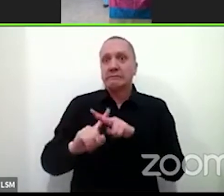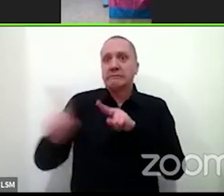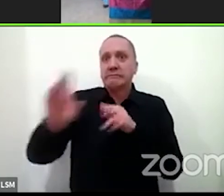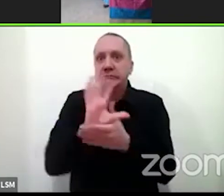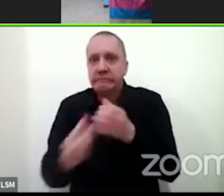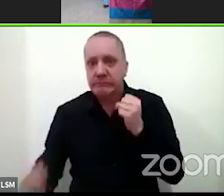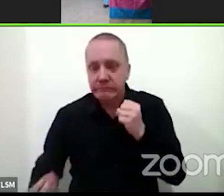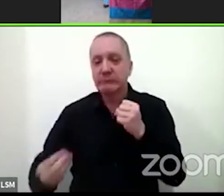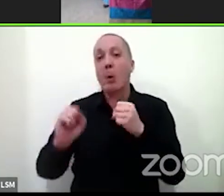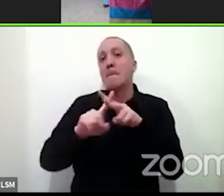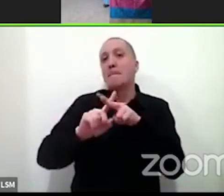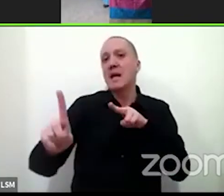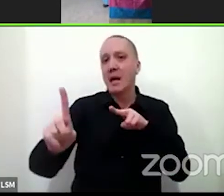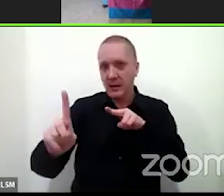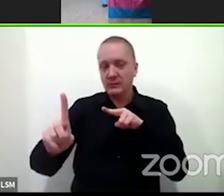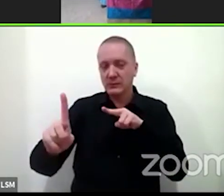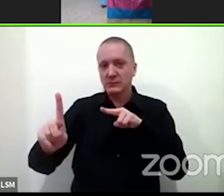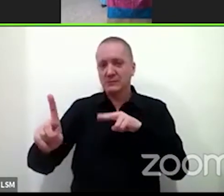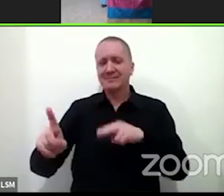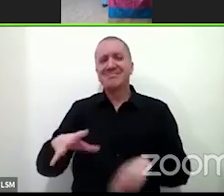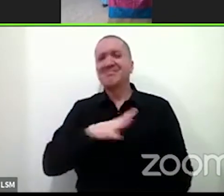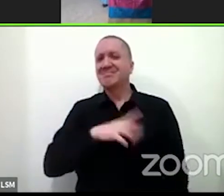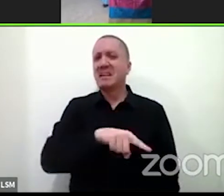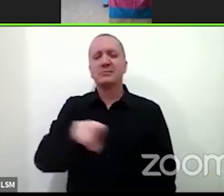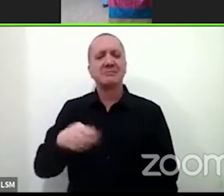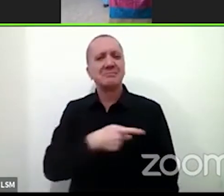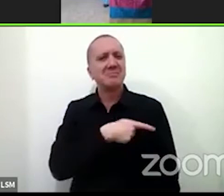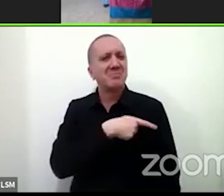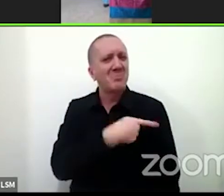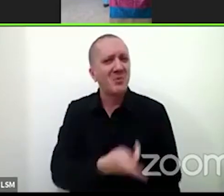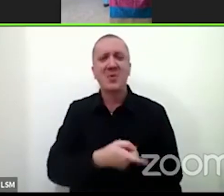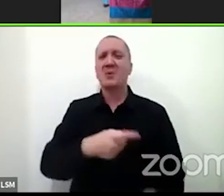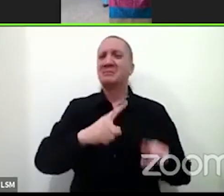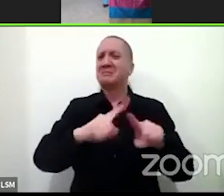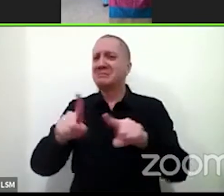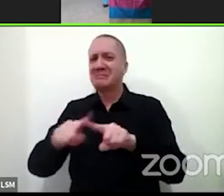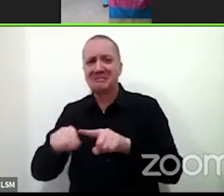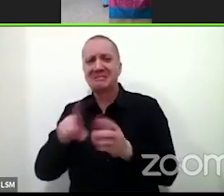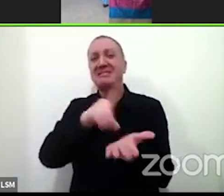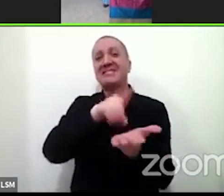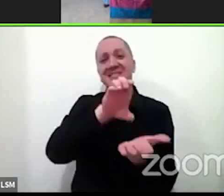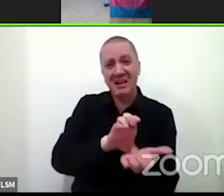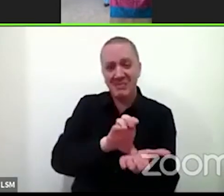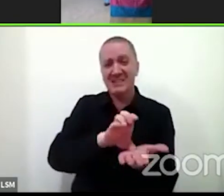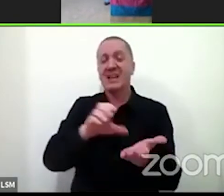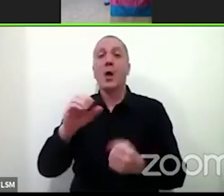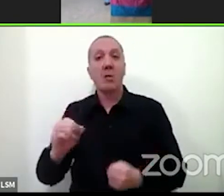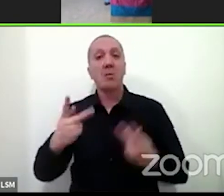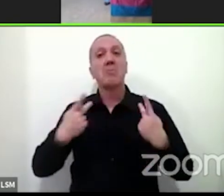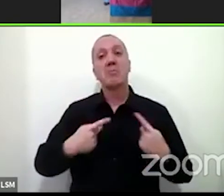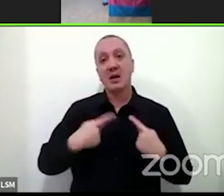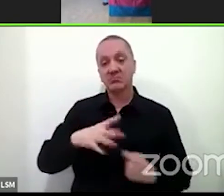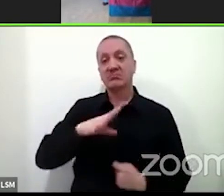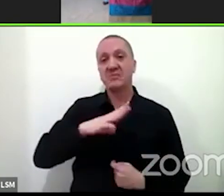inmigrantes, los pobres, las personas con diversas capacidades y personas privadas de la